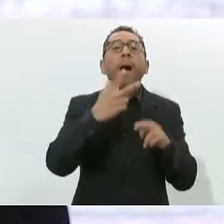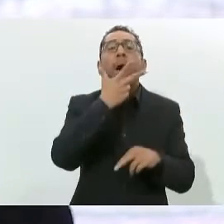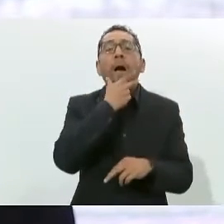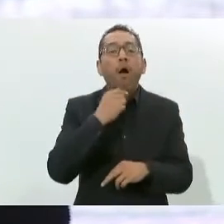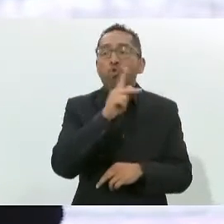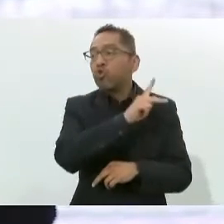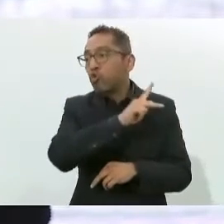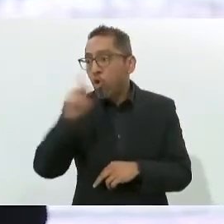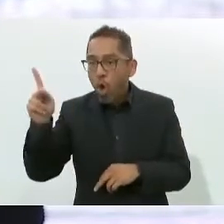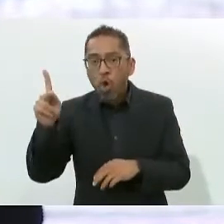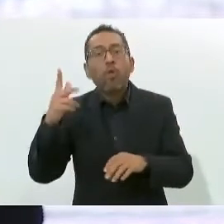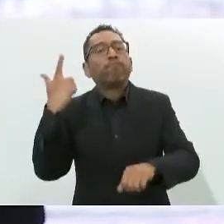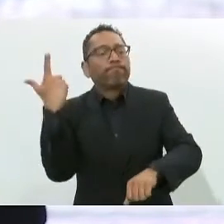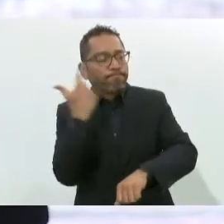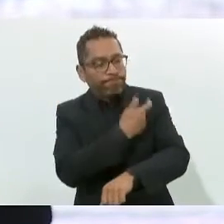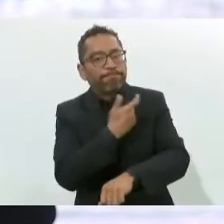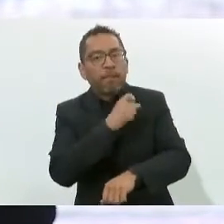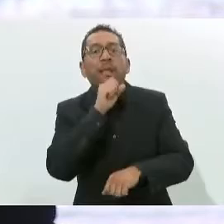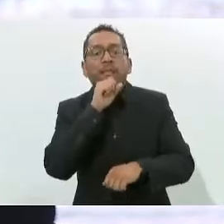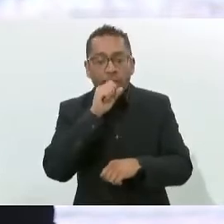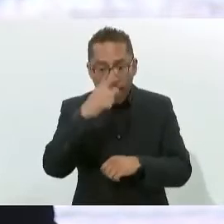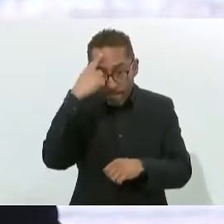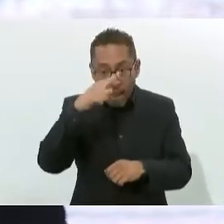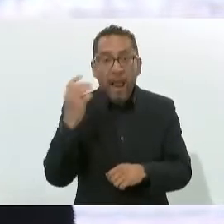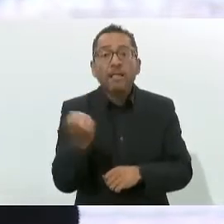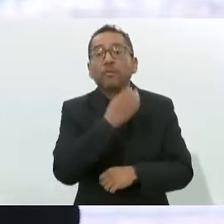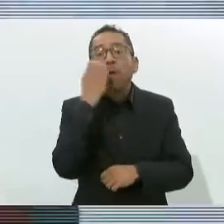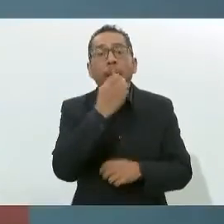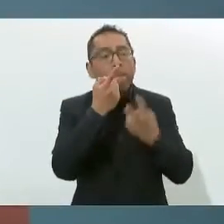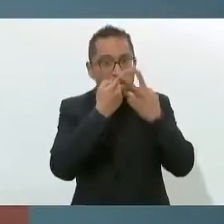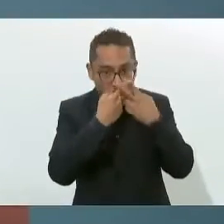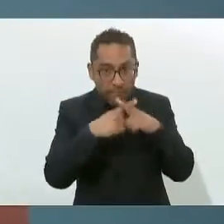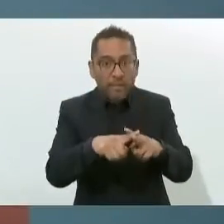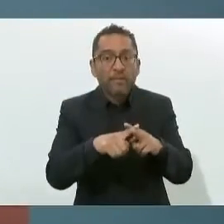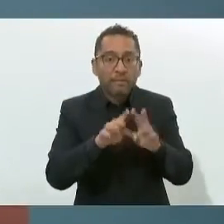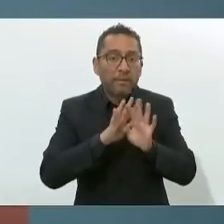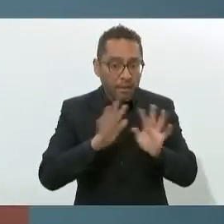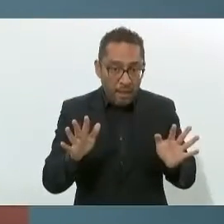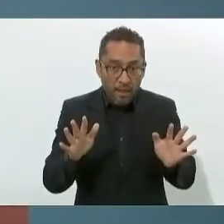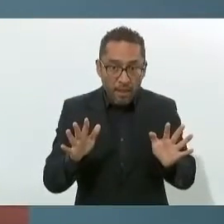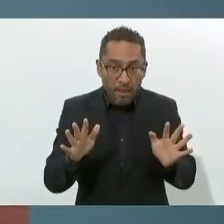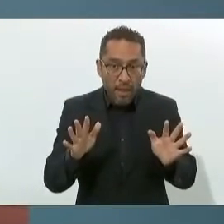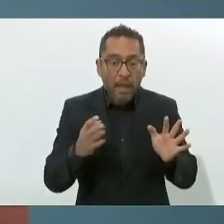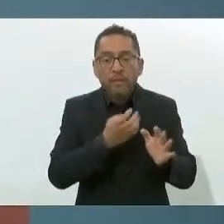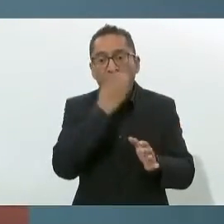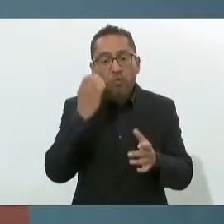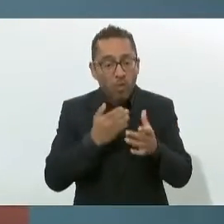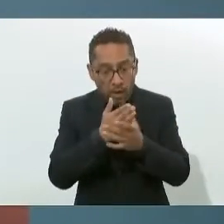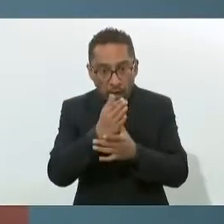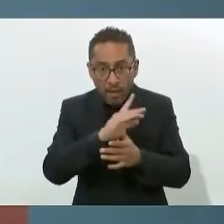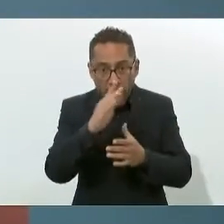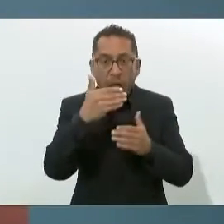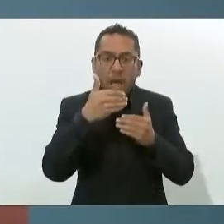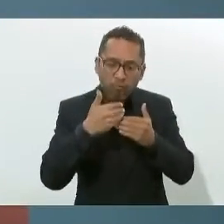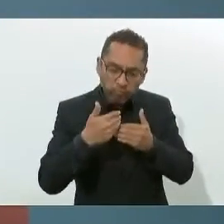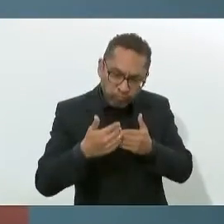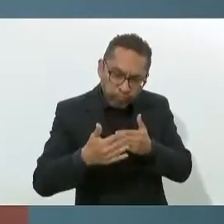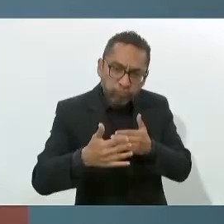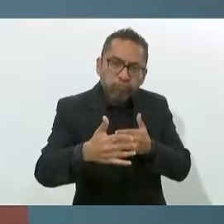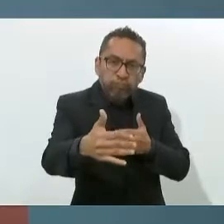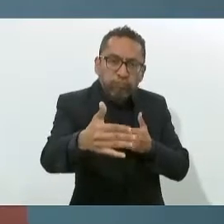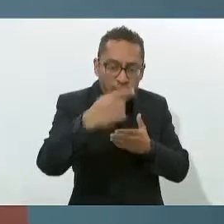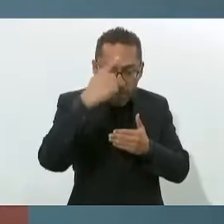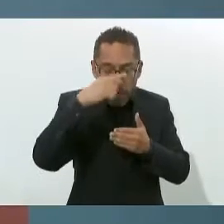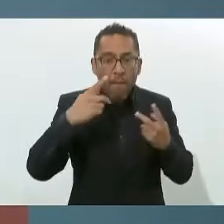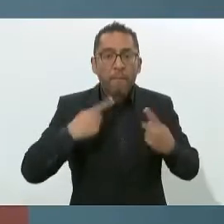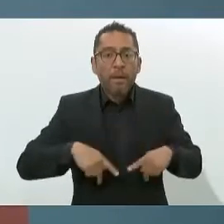reinicio a clases. Y así vamos a seguir hasta vacunar a toda